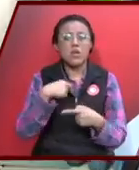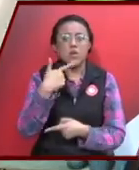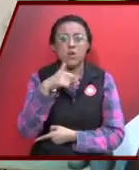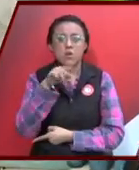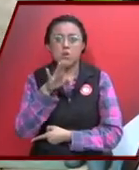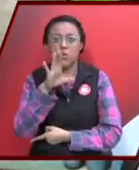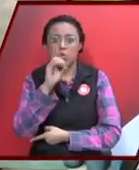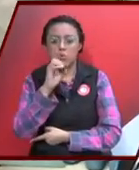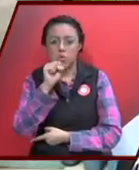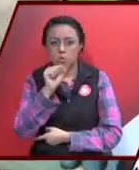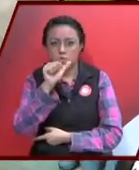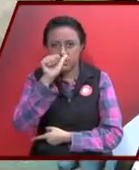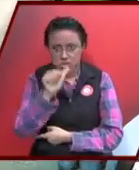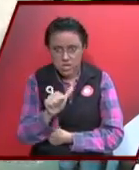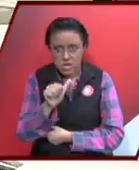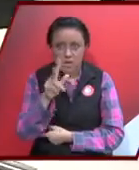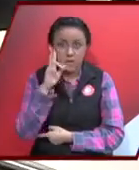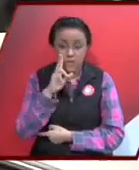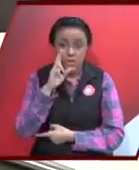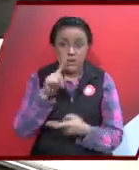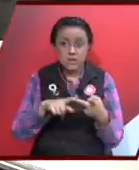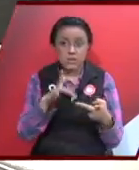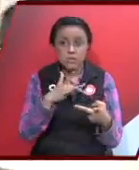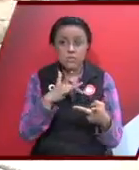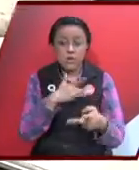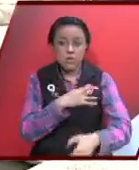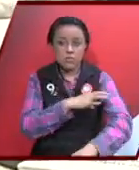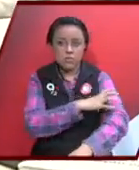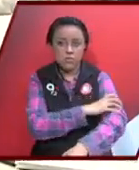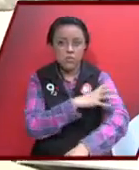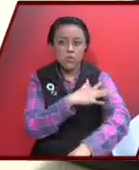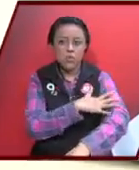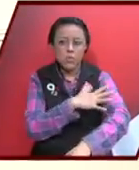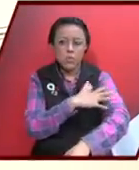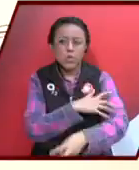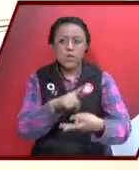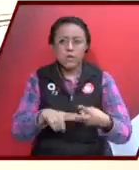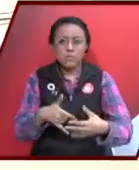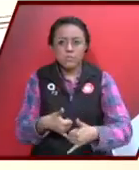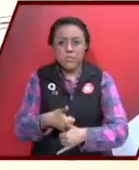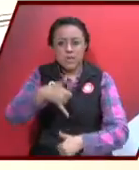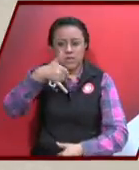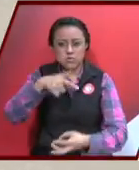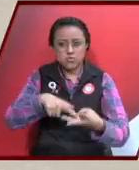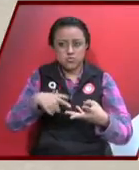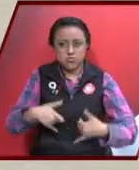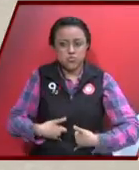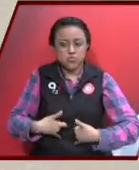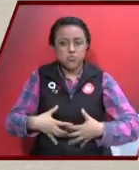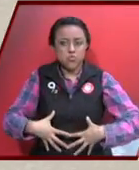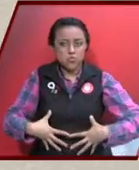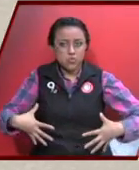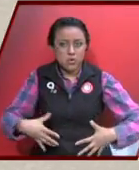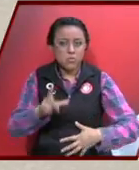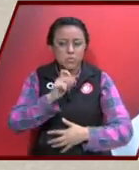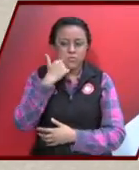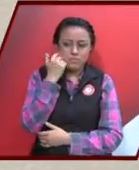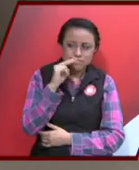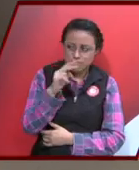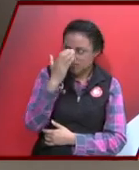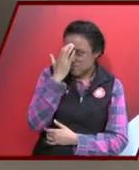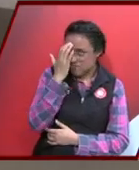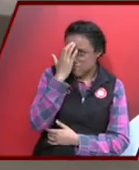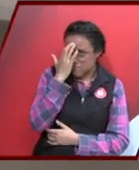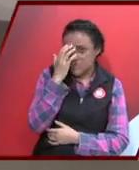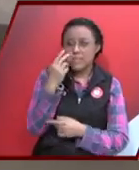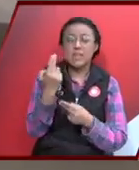realizamos medidas de tensión arterial, peso, talla. Cuando los conocimos, solicitaban,